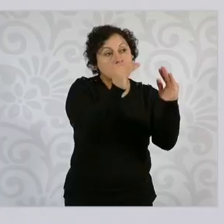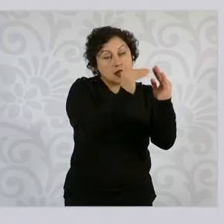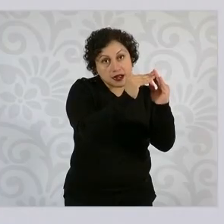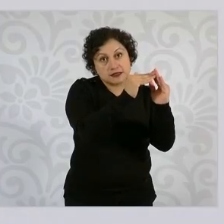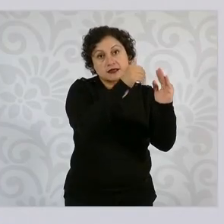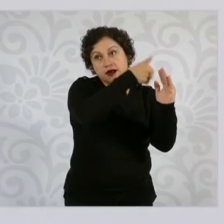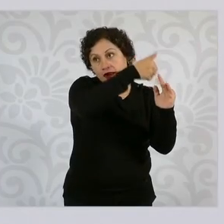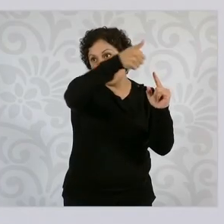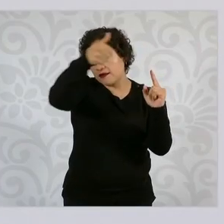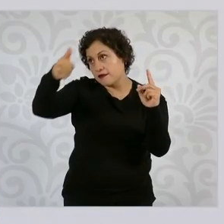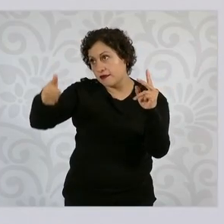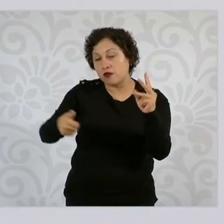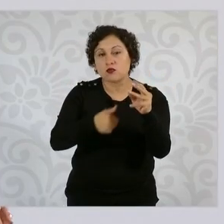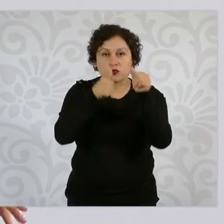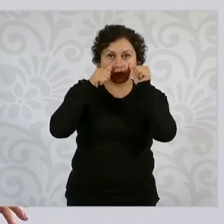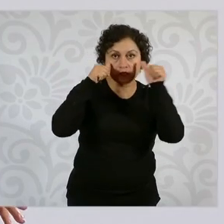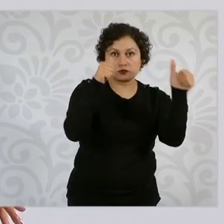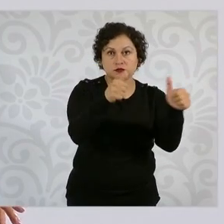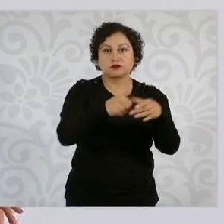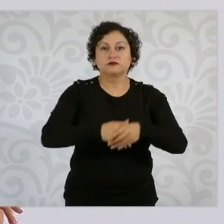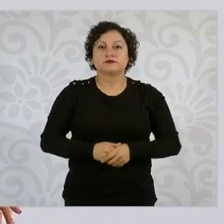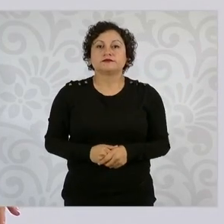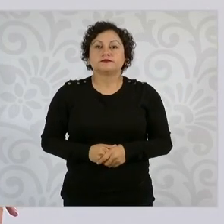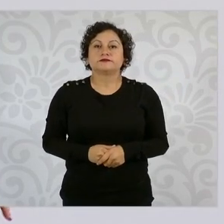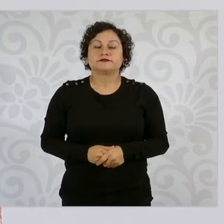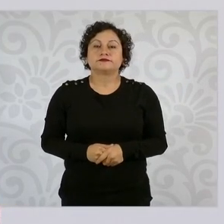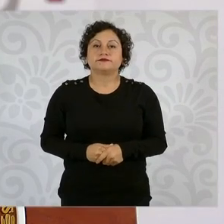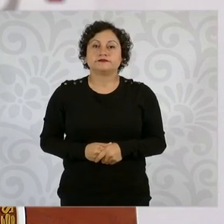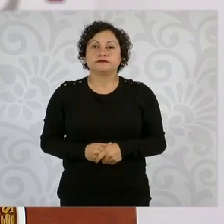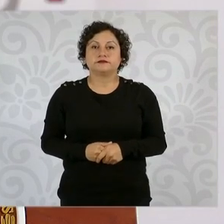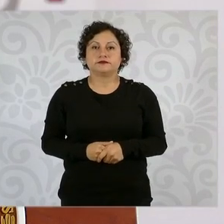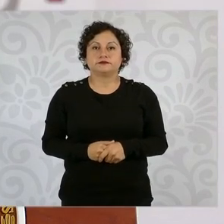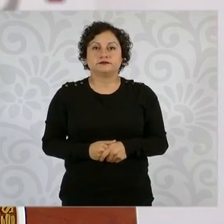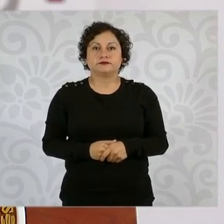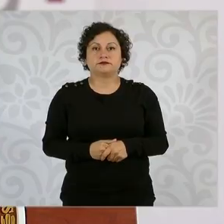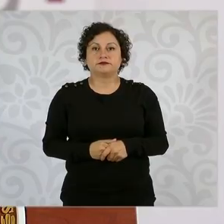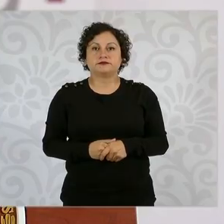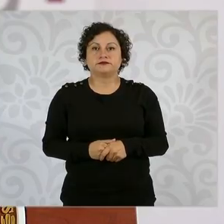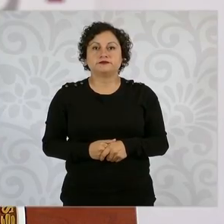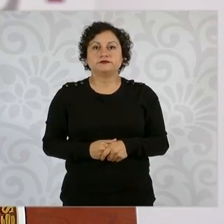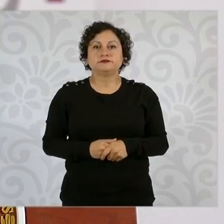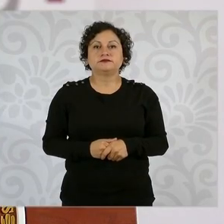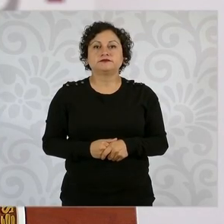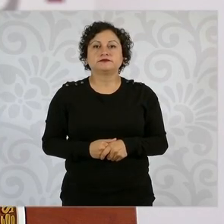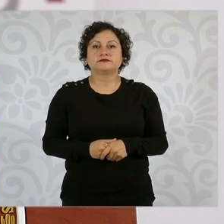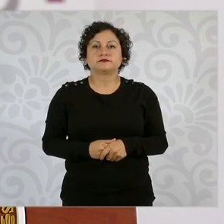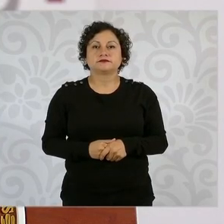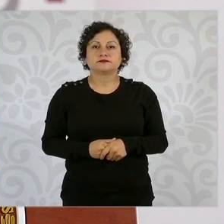casa a las y los adultos mayores. El segundo es